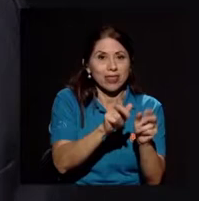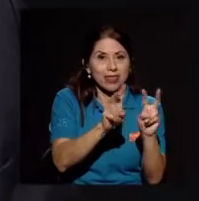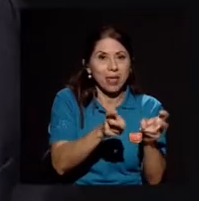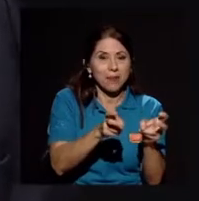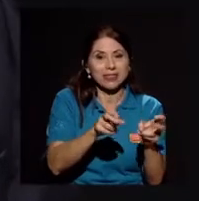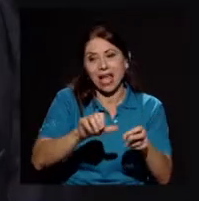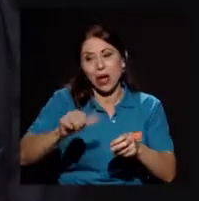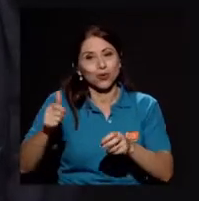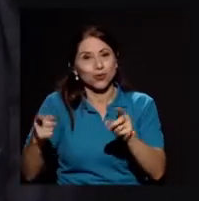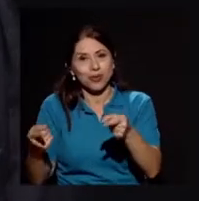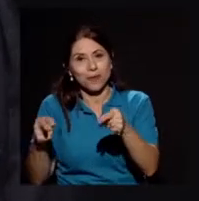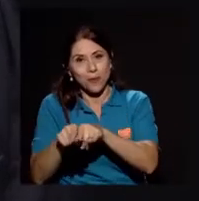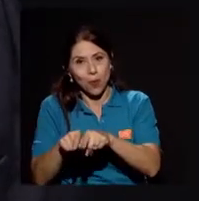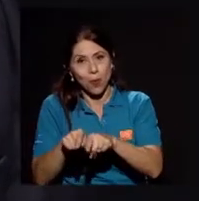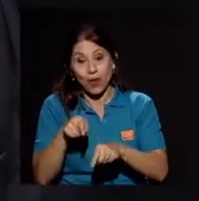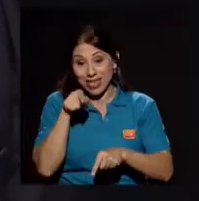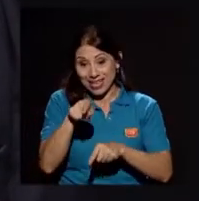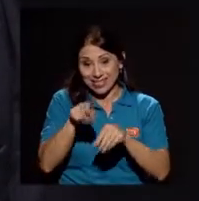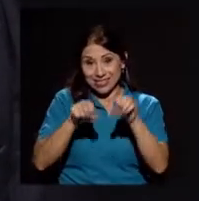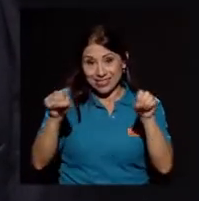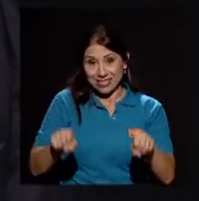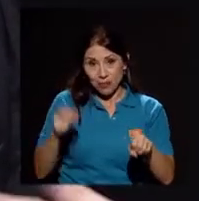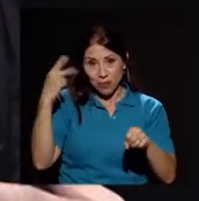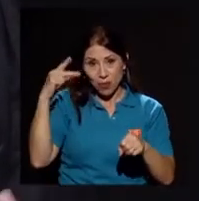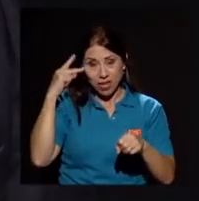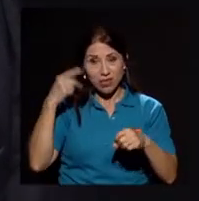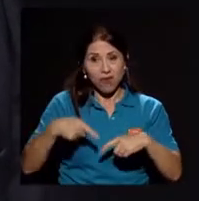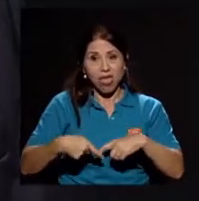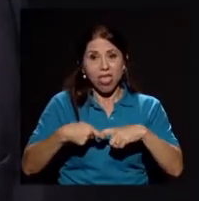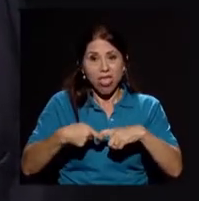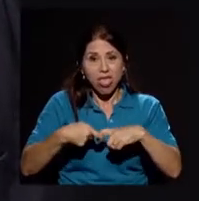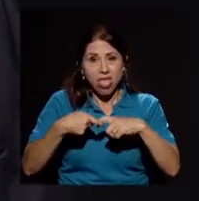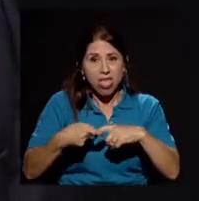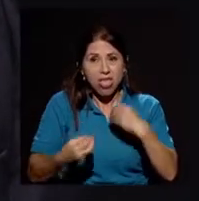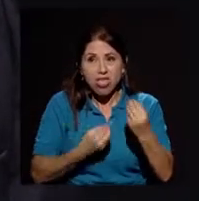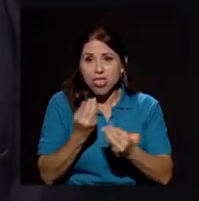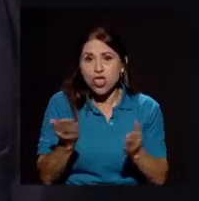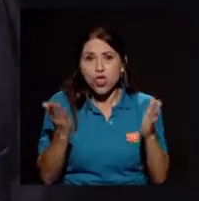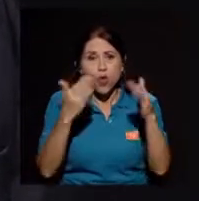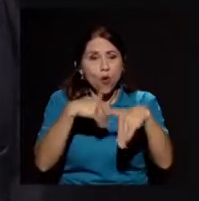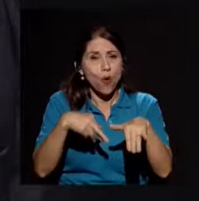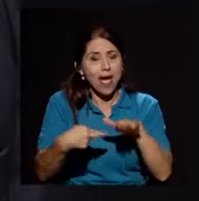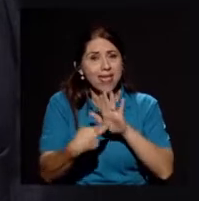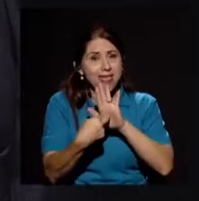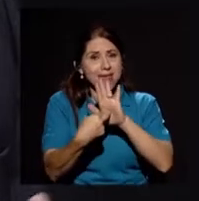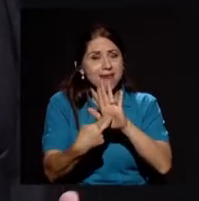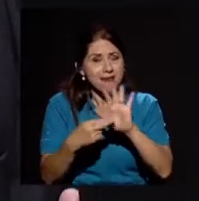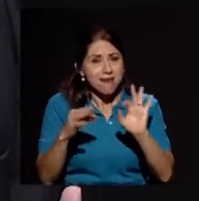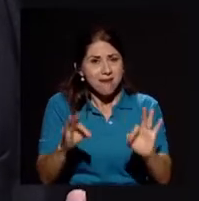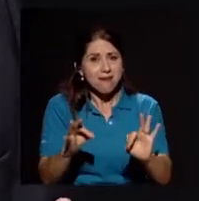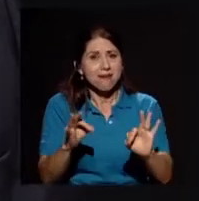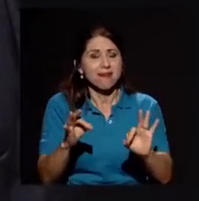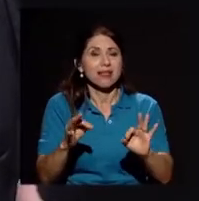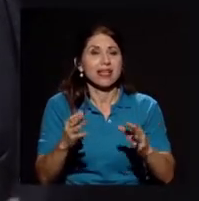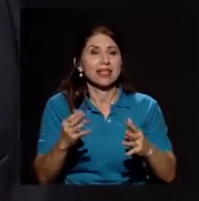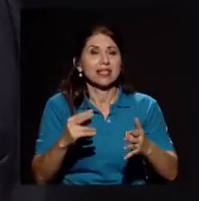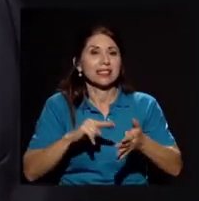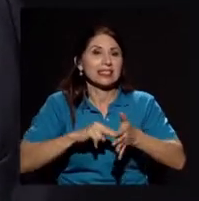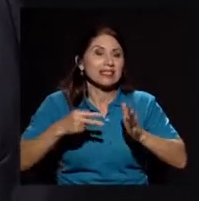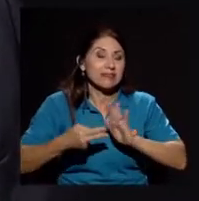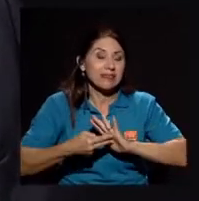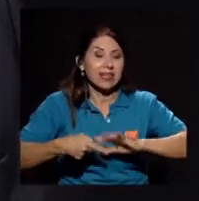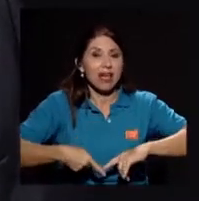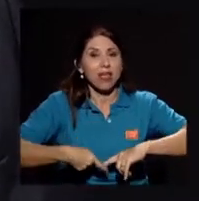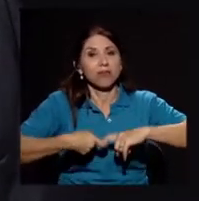mientras el sistema político esté bien trabado y carezca de elementos de representatividad implique digamos el estancamiento